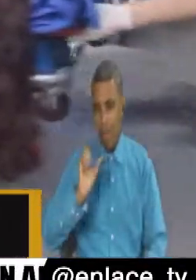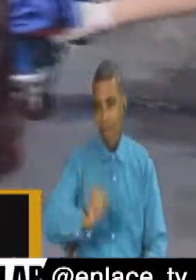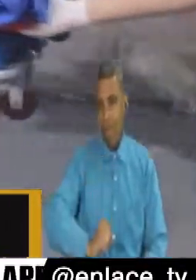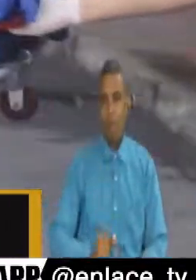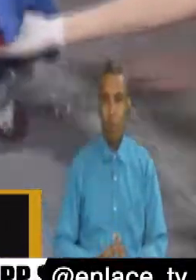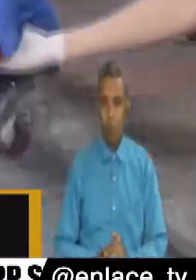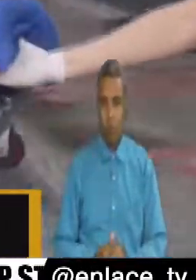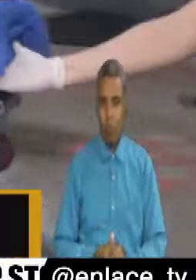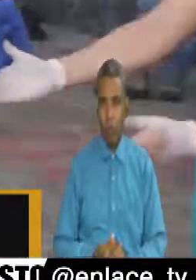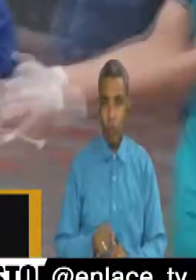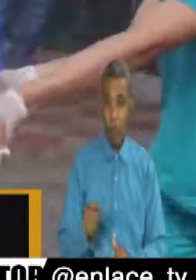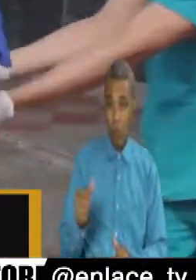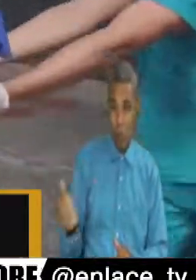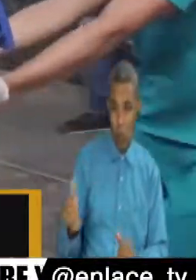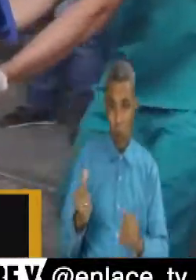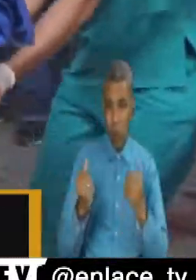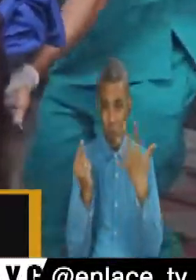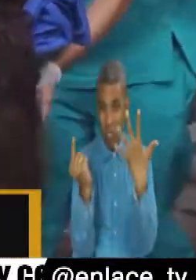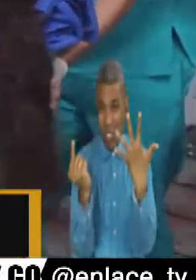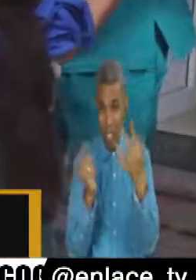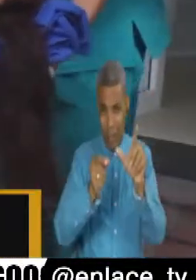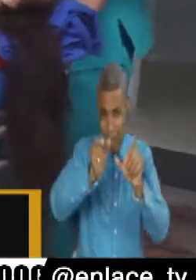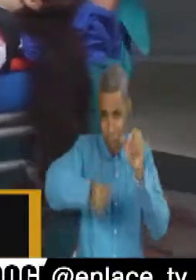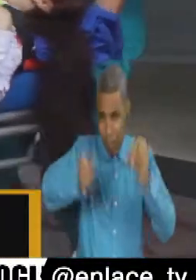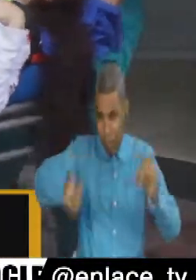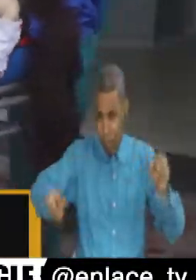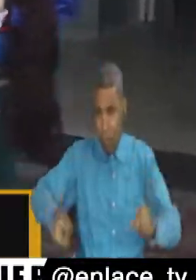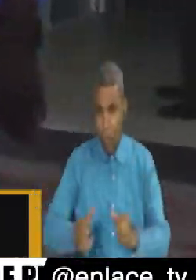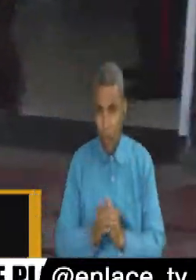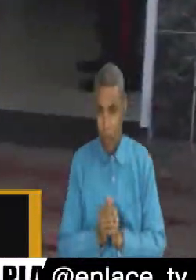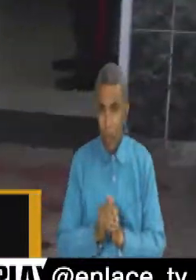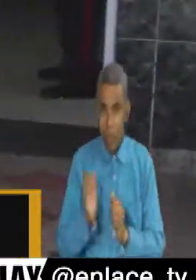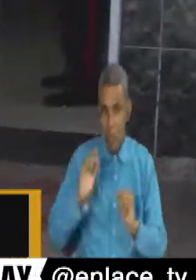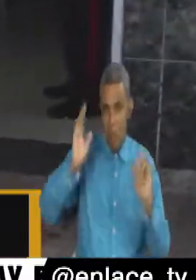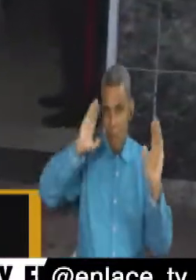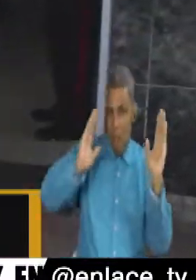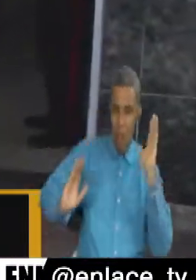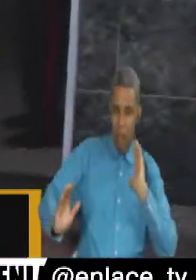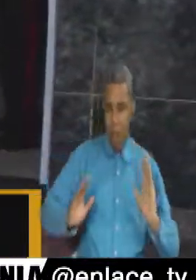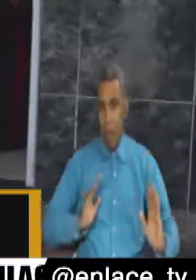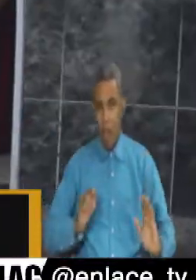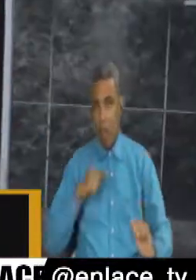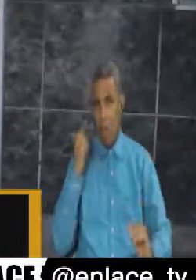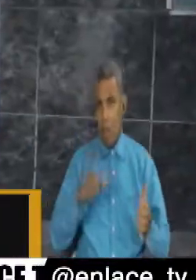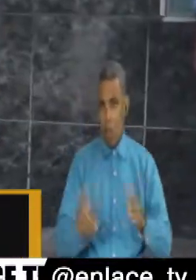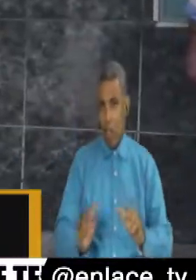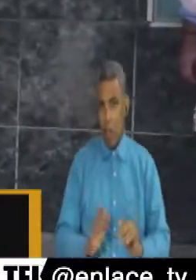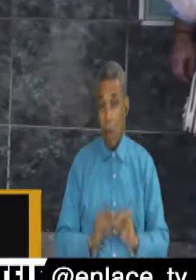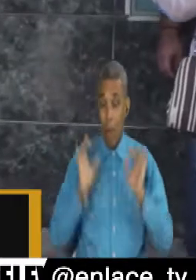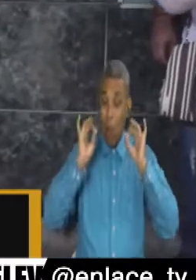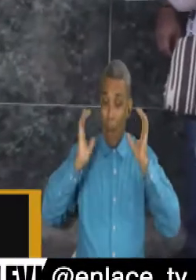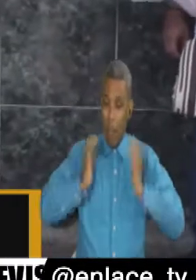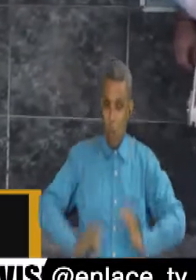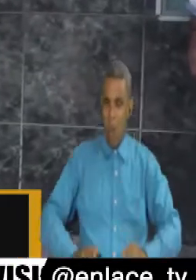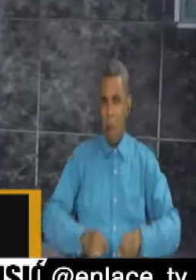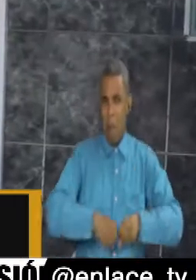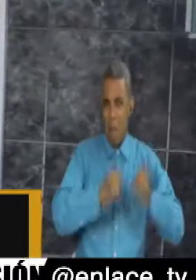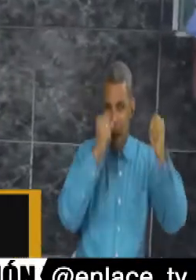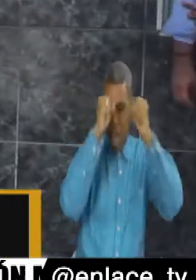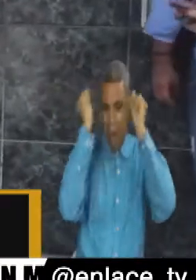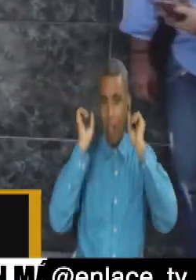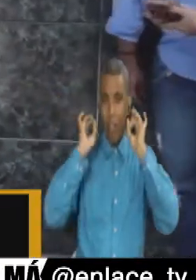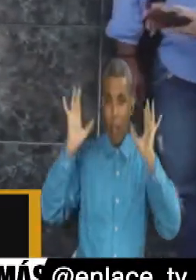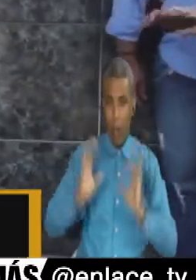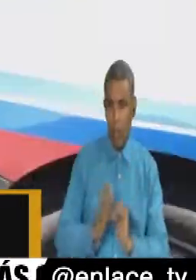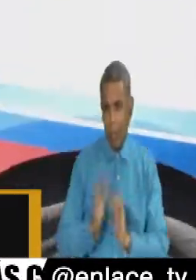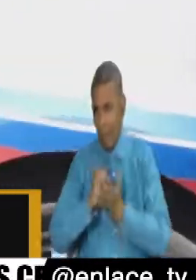6 personas que es transportado por diferentes ambulancias, entre esas 2 ambulancias de nuestra institución, y llevadas a centros